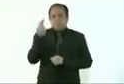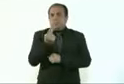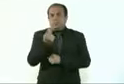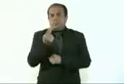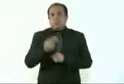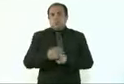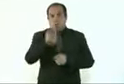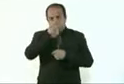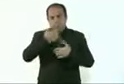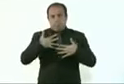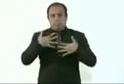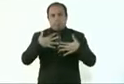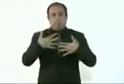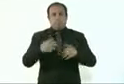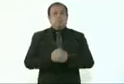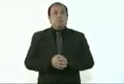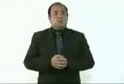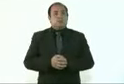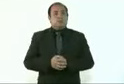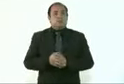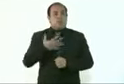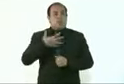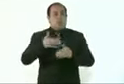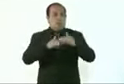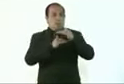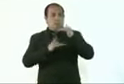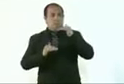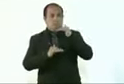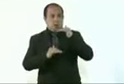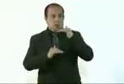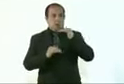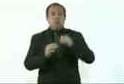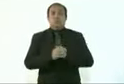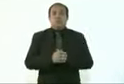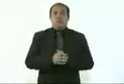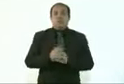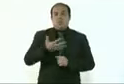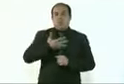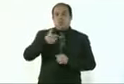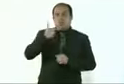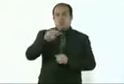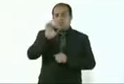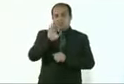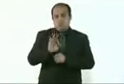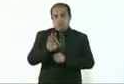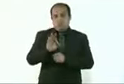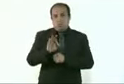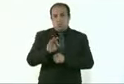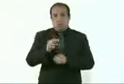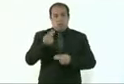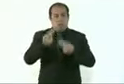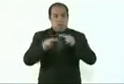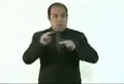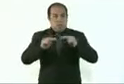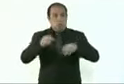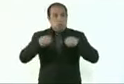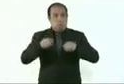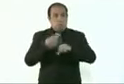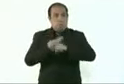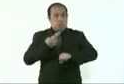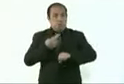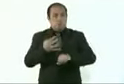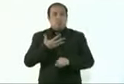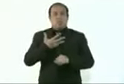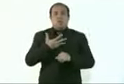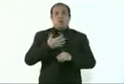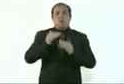un tipo de ventilador, están todavía muy por debajo de esos niveles, estando cerca del 12% de su máxima ocupación. Es decir, esta relación de